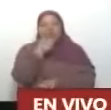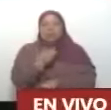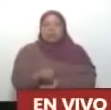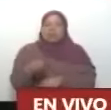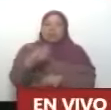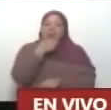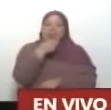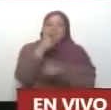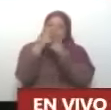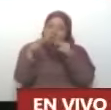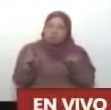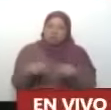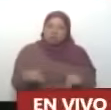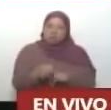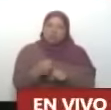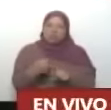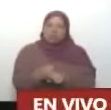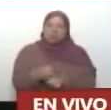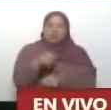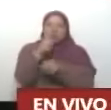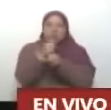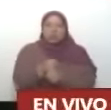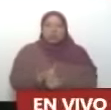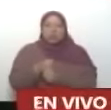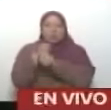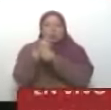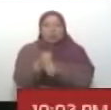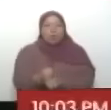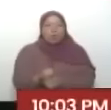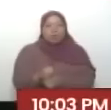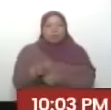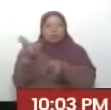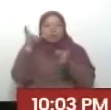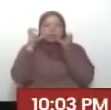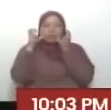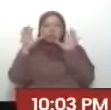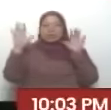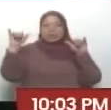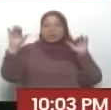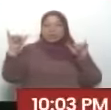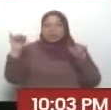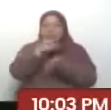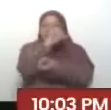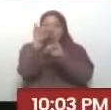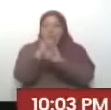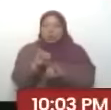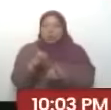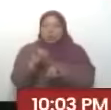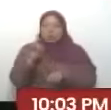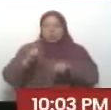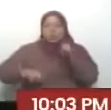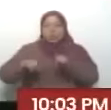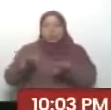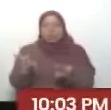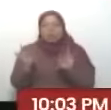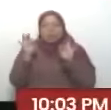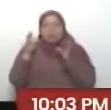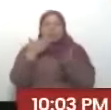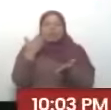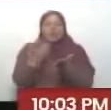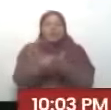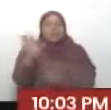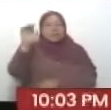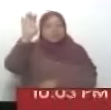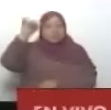esta Navidad, gaita. Gaita navideña, y vamos a despedir con la gaita zuliana, con un popurrí especial. Muchas